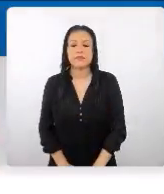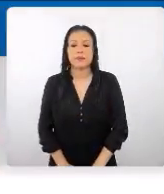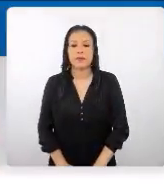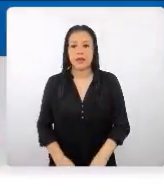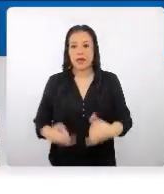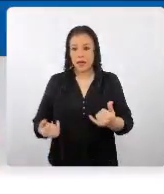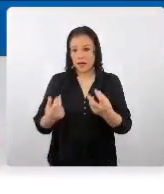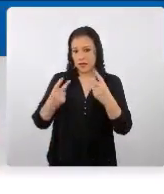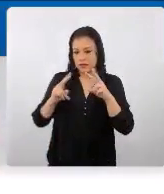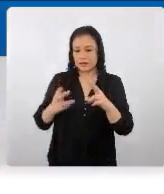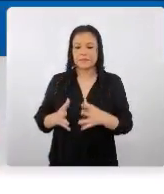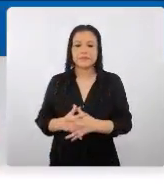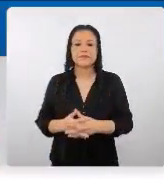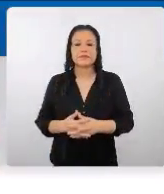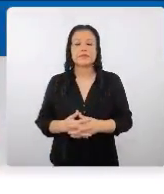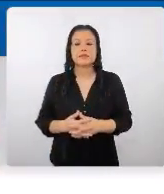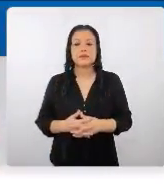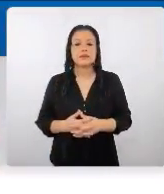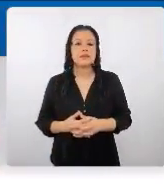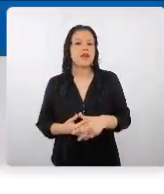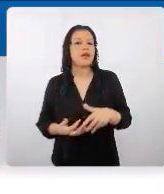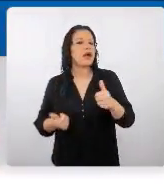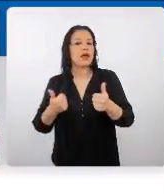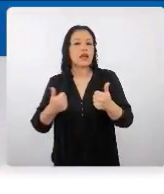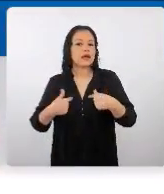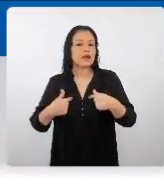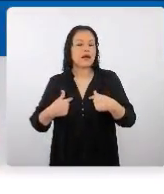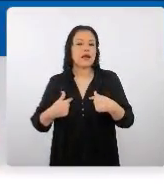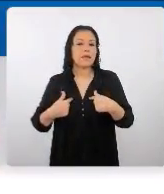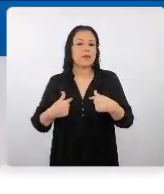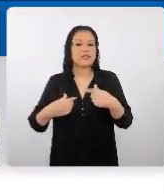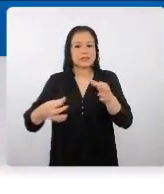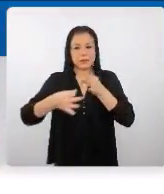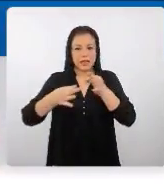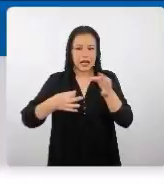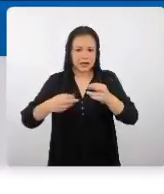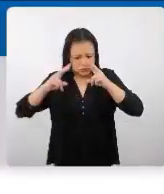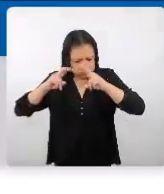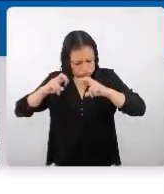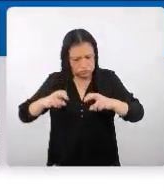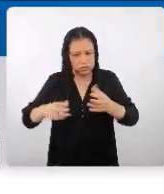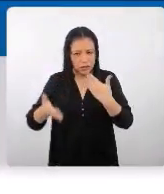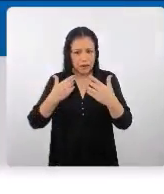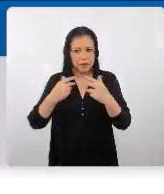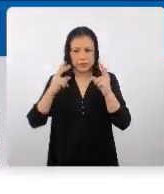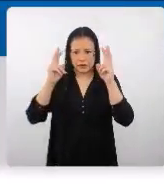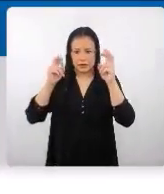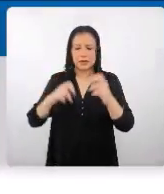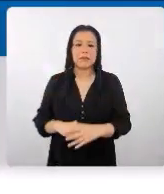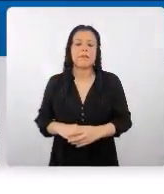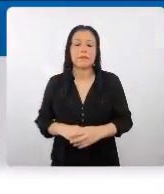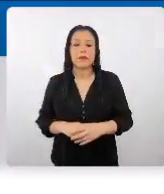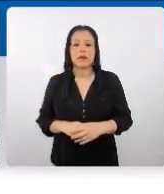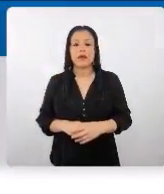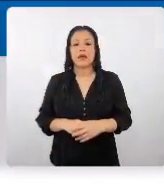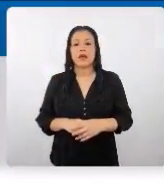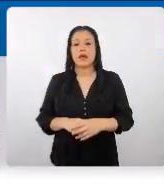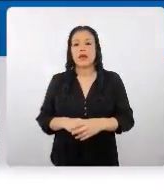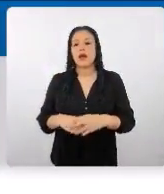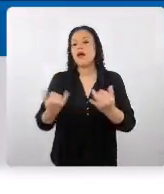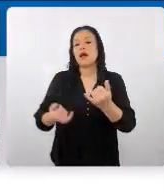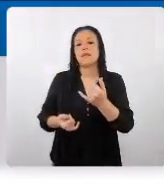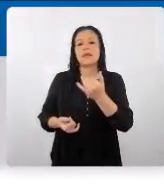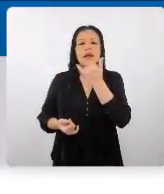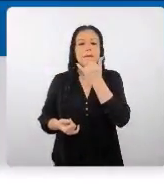sí, vayamos con el estudio que les mencionamos y hablemos de el estadounidense